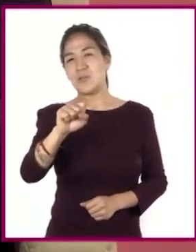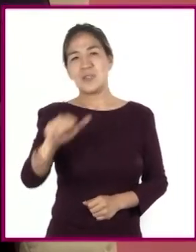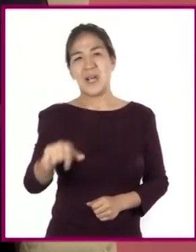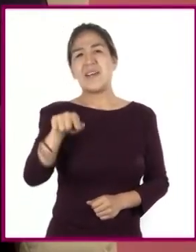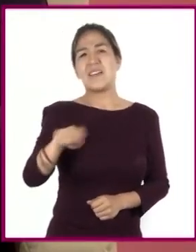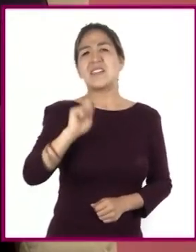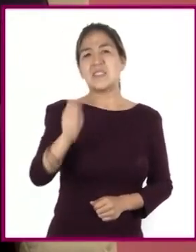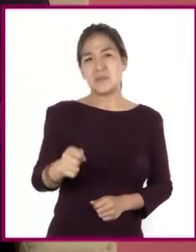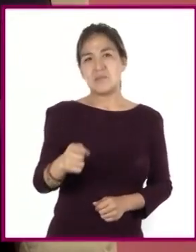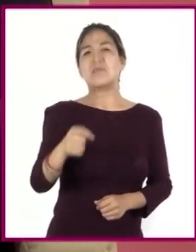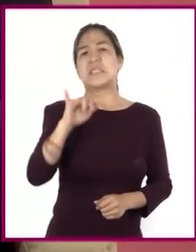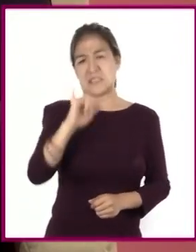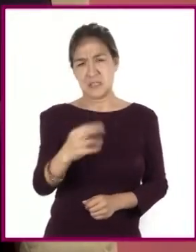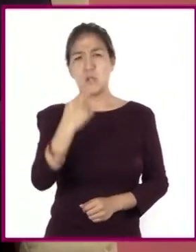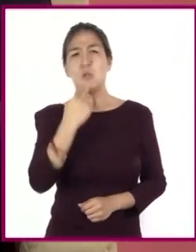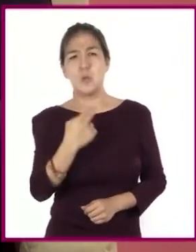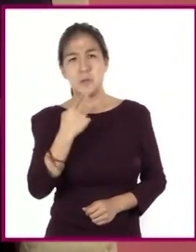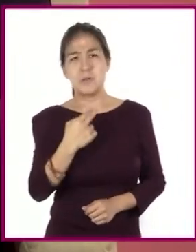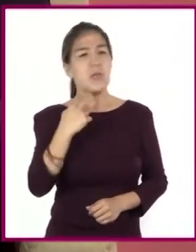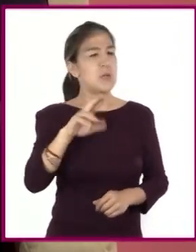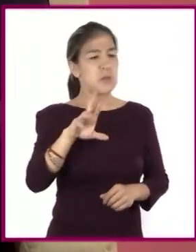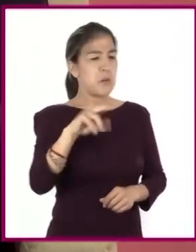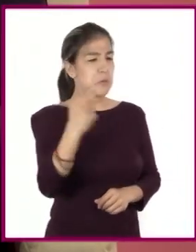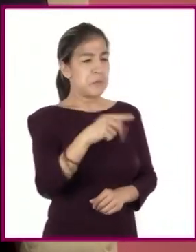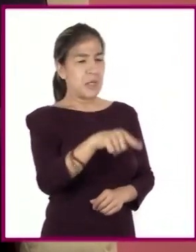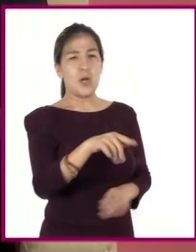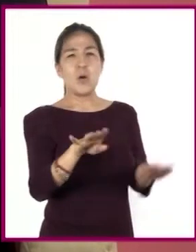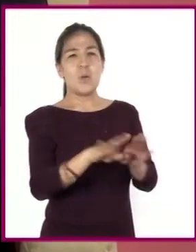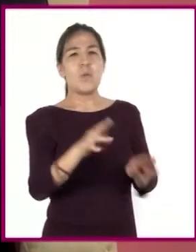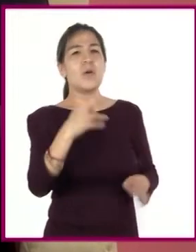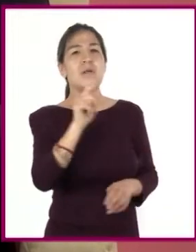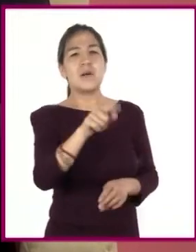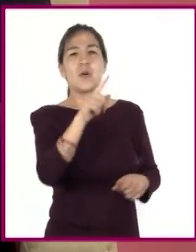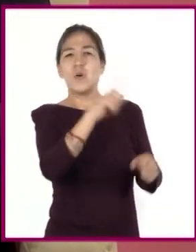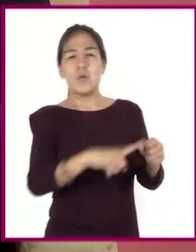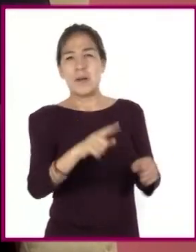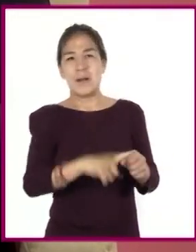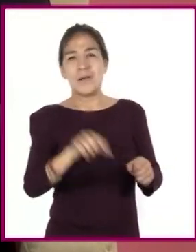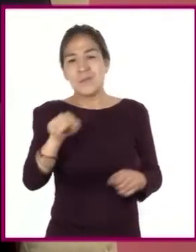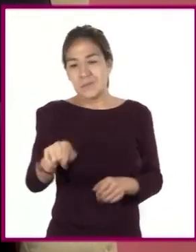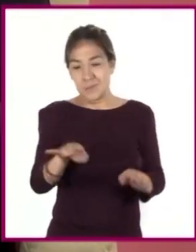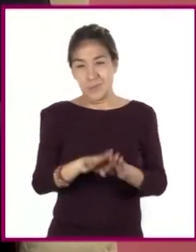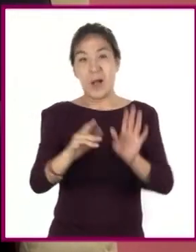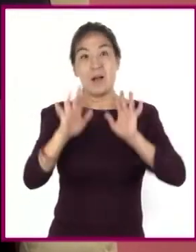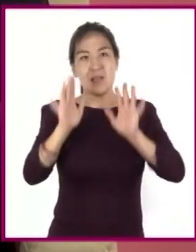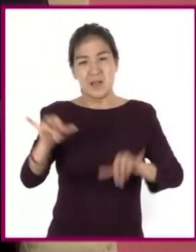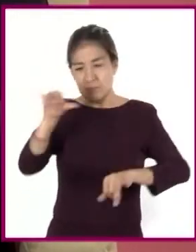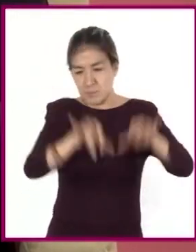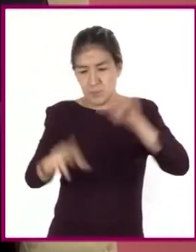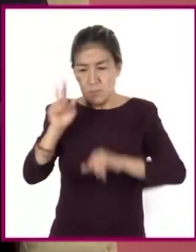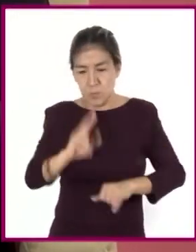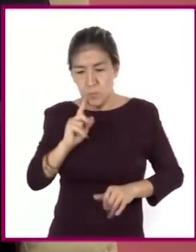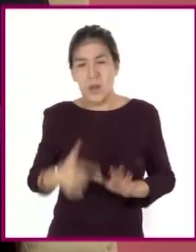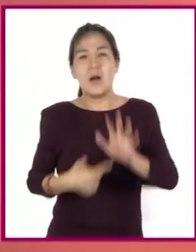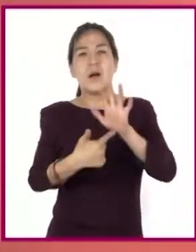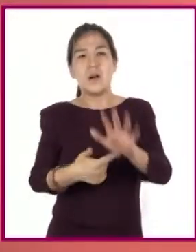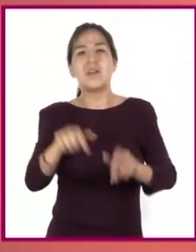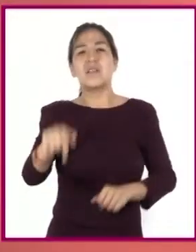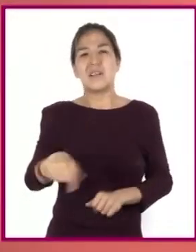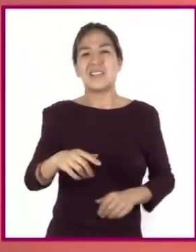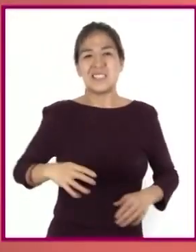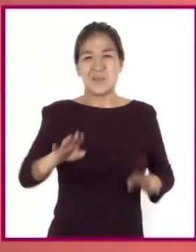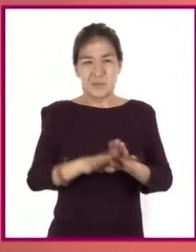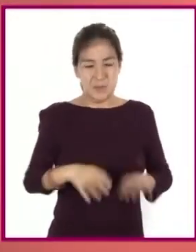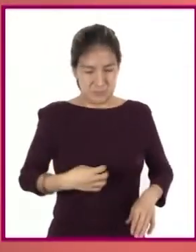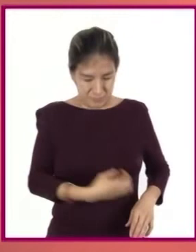cierto que endulzan sin tener calorías, pero estos edulcorantes se ha demostrado que modifican a lo que llamábamos la flora